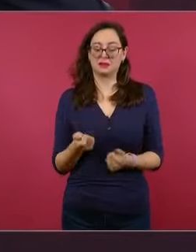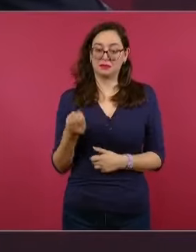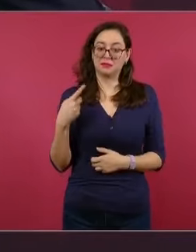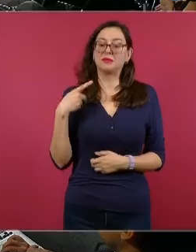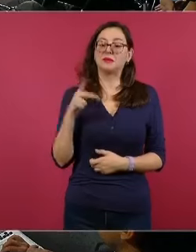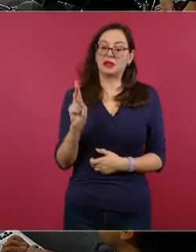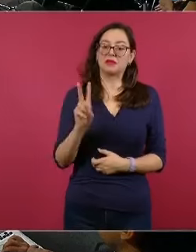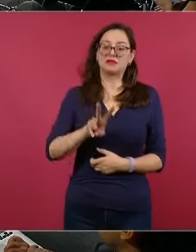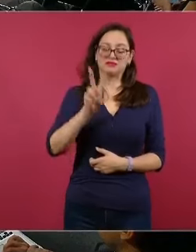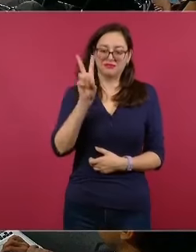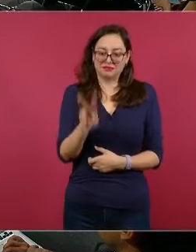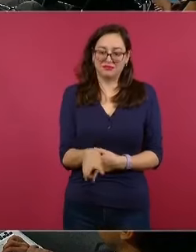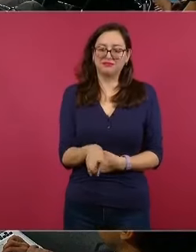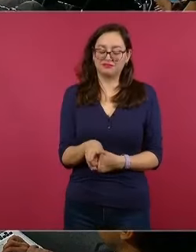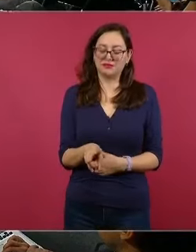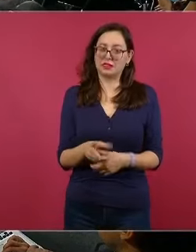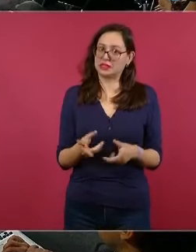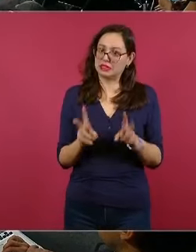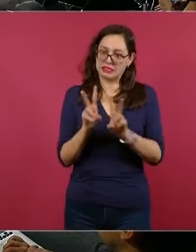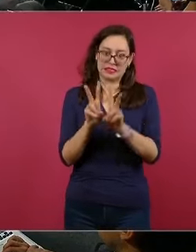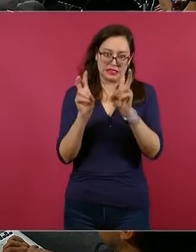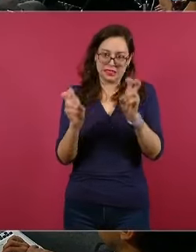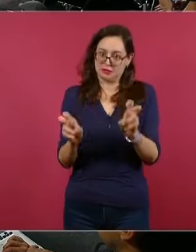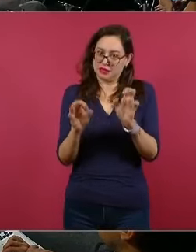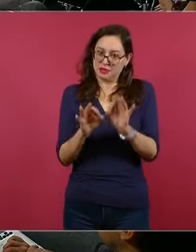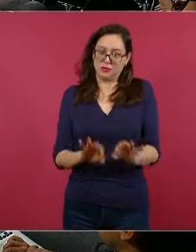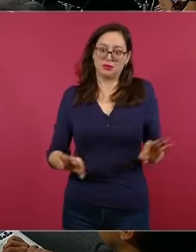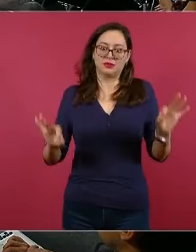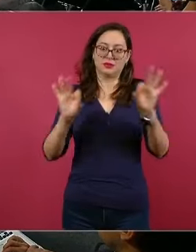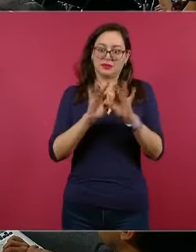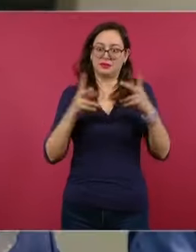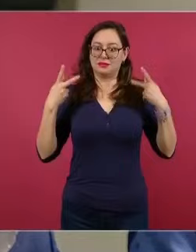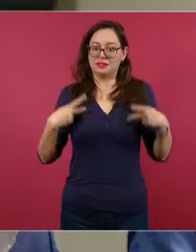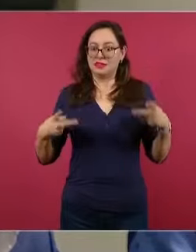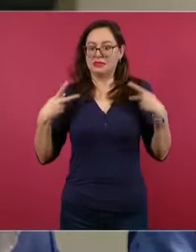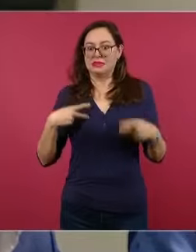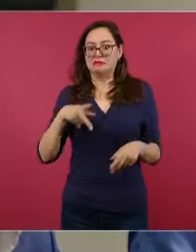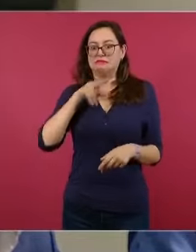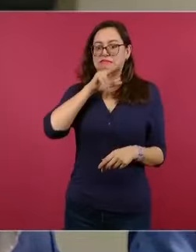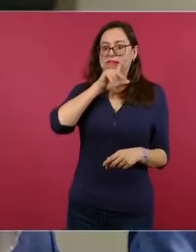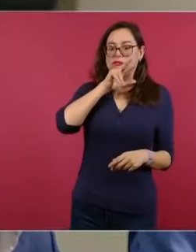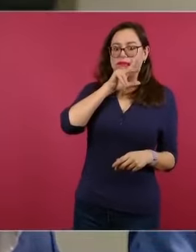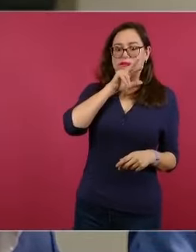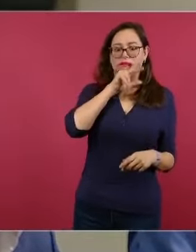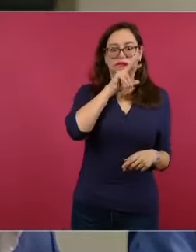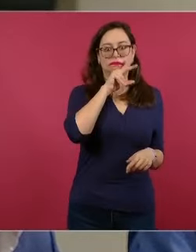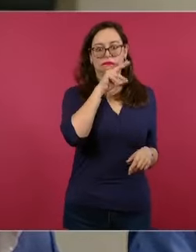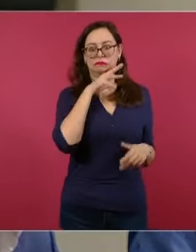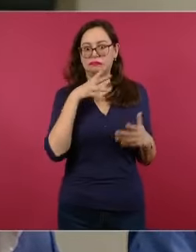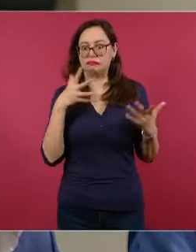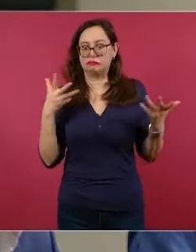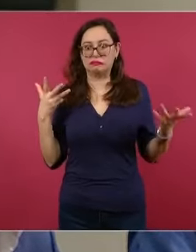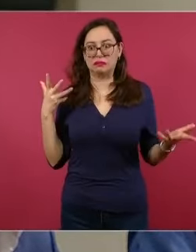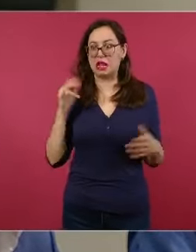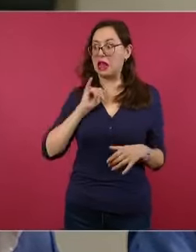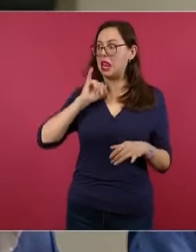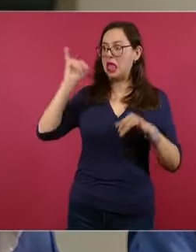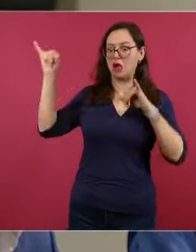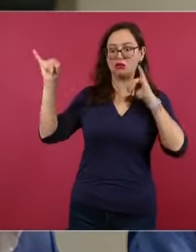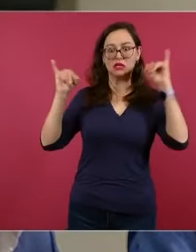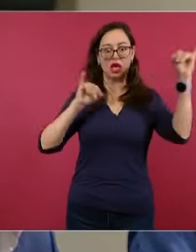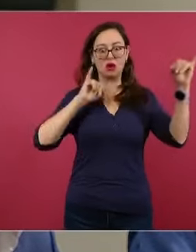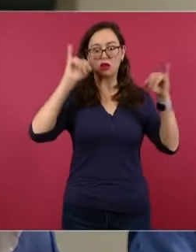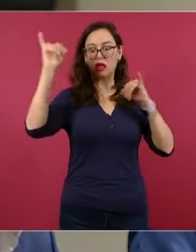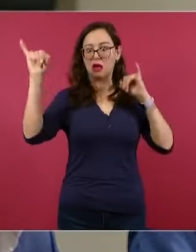importante el tema y sí preocupa mucho por toda la gente que viene de Pues de los alrededores de la ciudad y le costaría mucho más